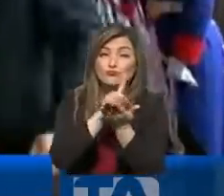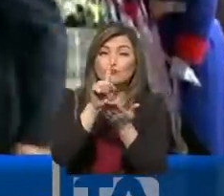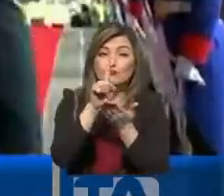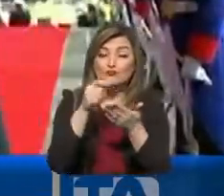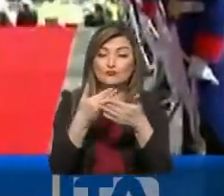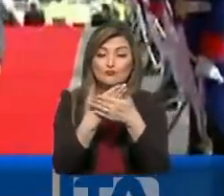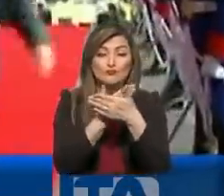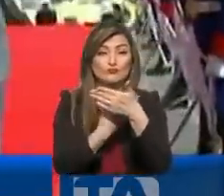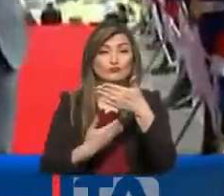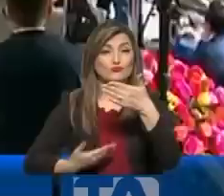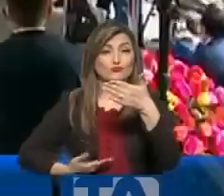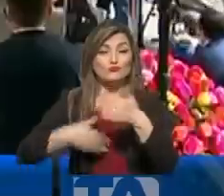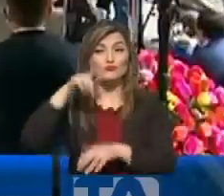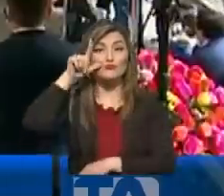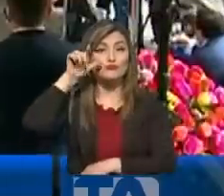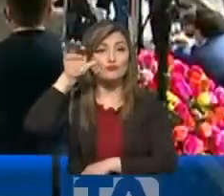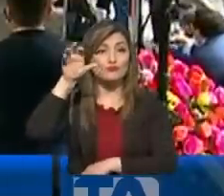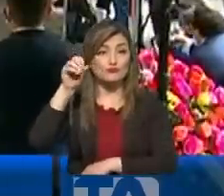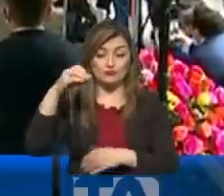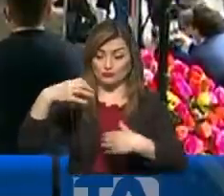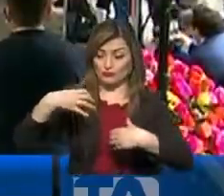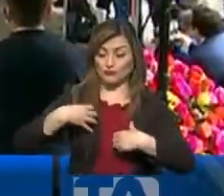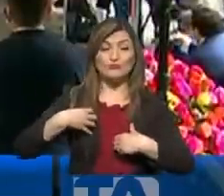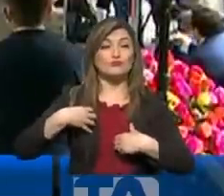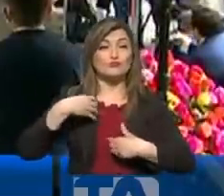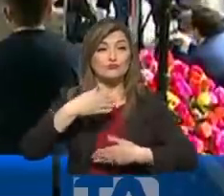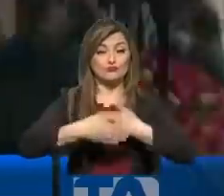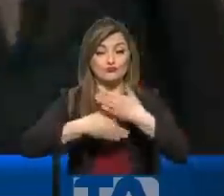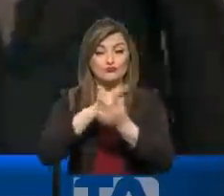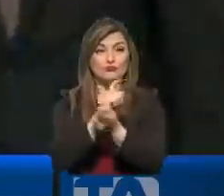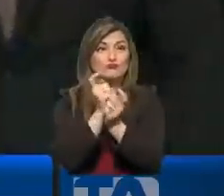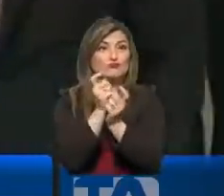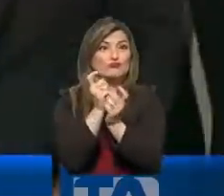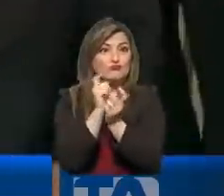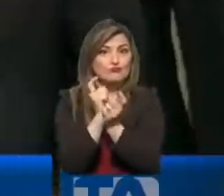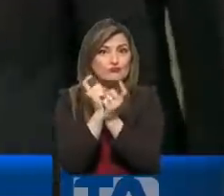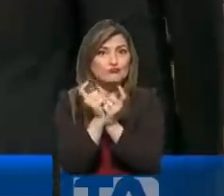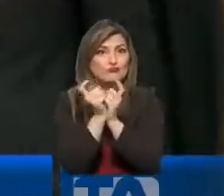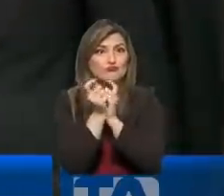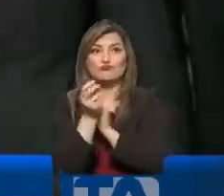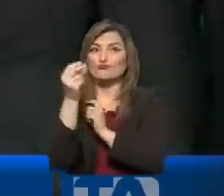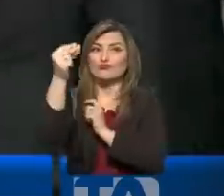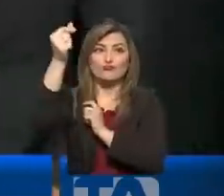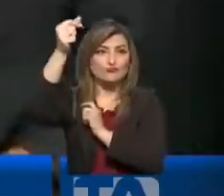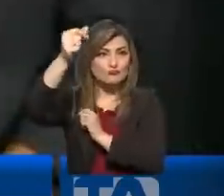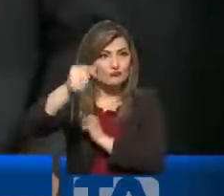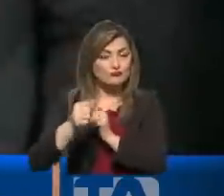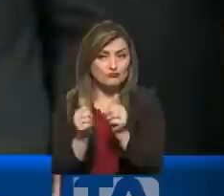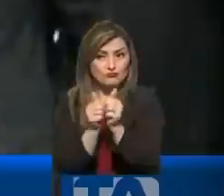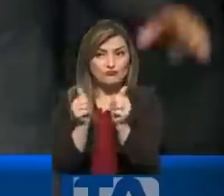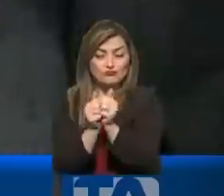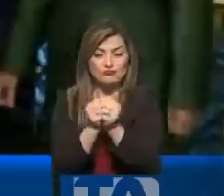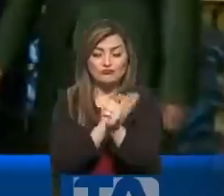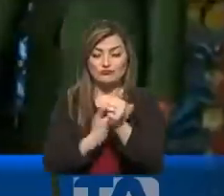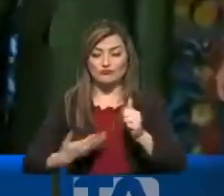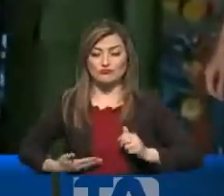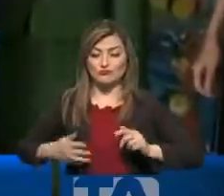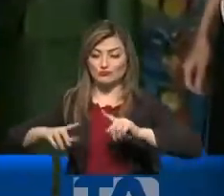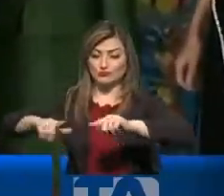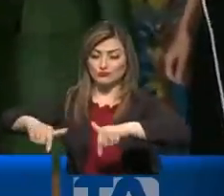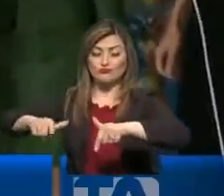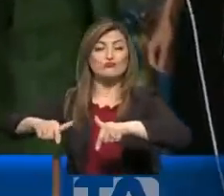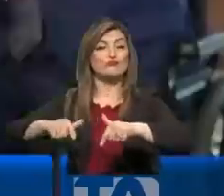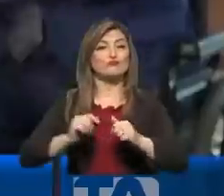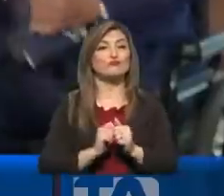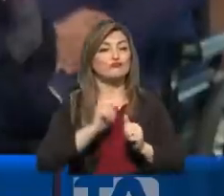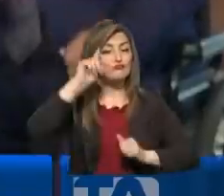el nuevo presidente de la República, el proceso de transición se acelera. Los equipos de los gobiernos entrante y saliente se han reunido en